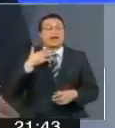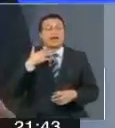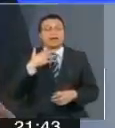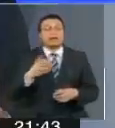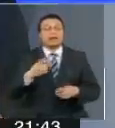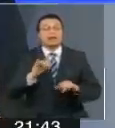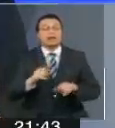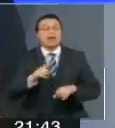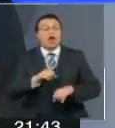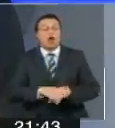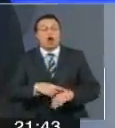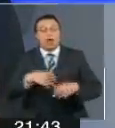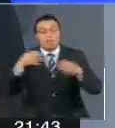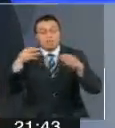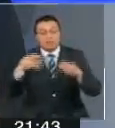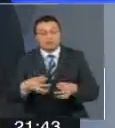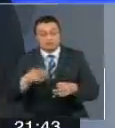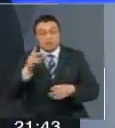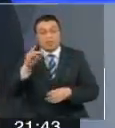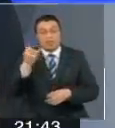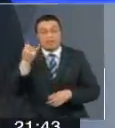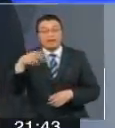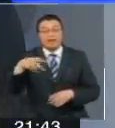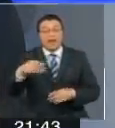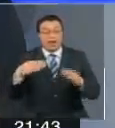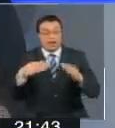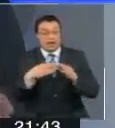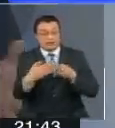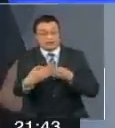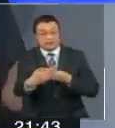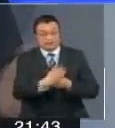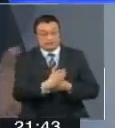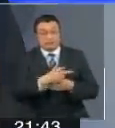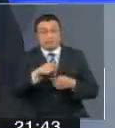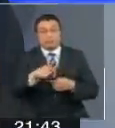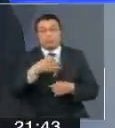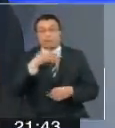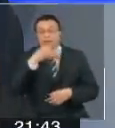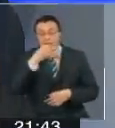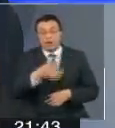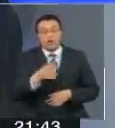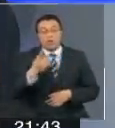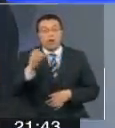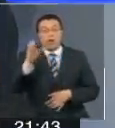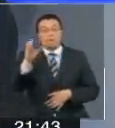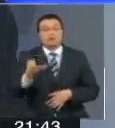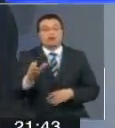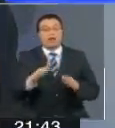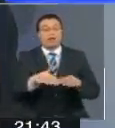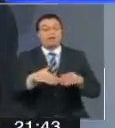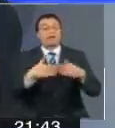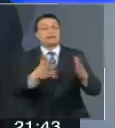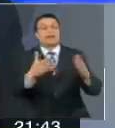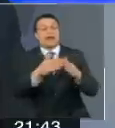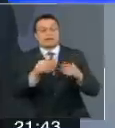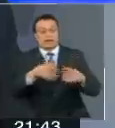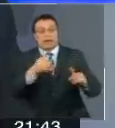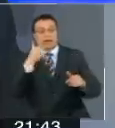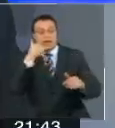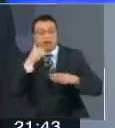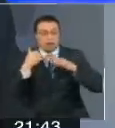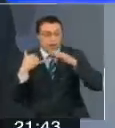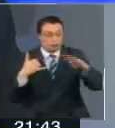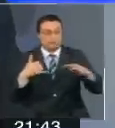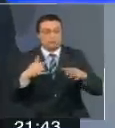a qué hora precisa llega la Dina a la casa, aparezca como una persona que entregó la casa. Esa casa no